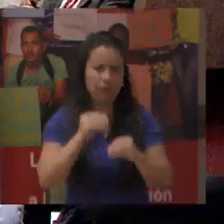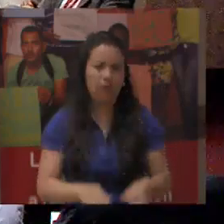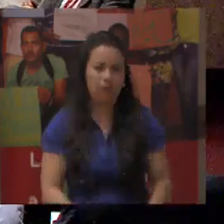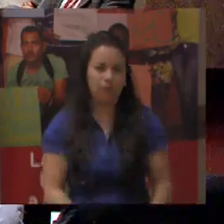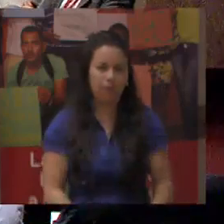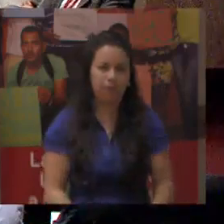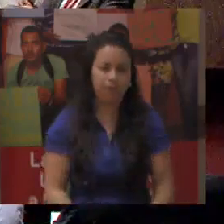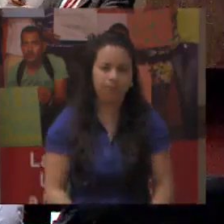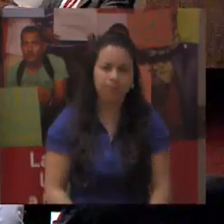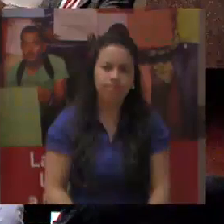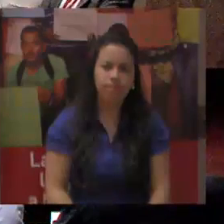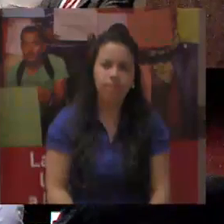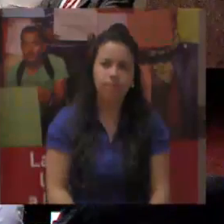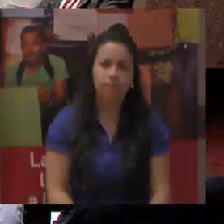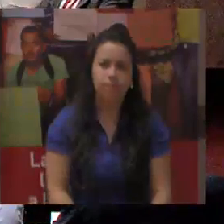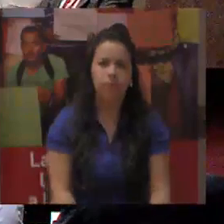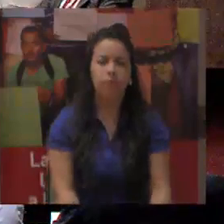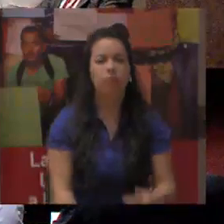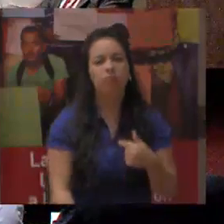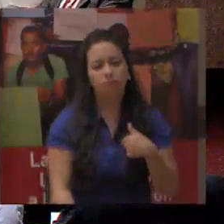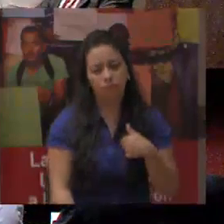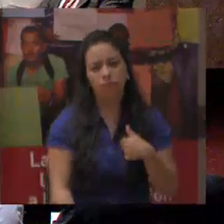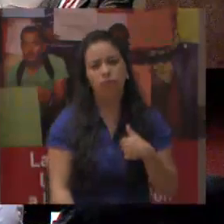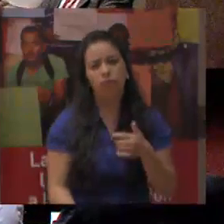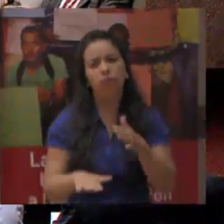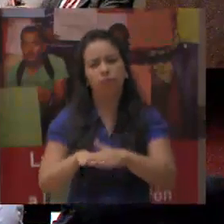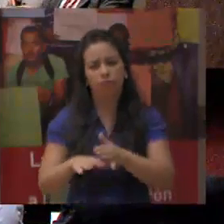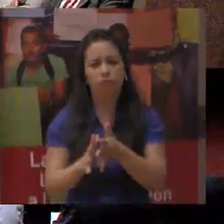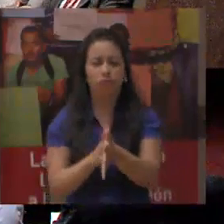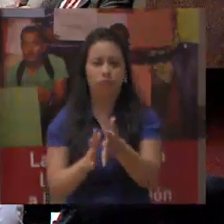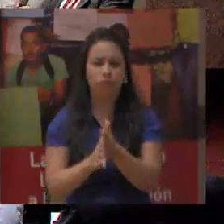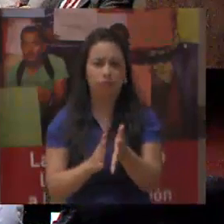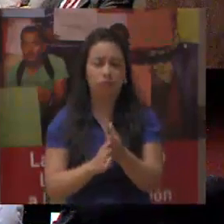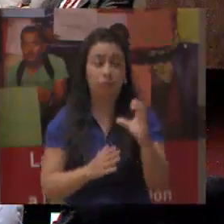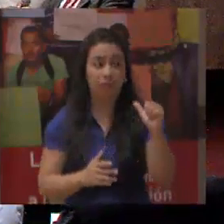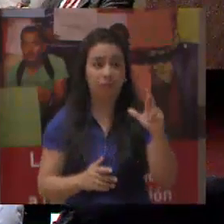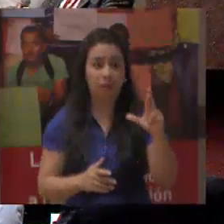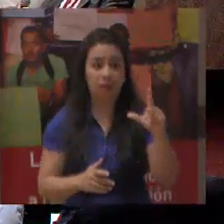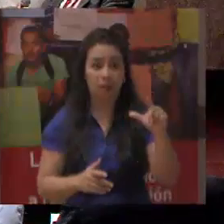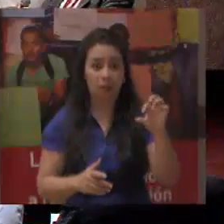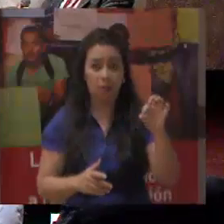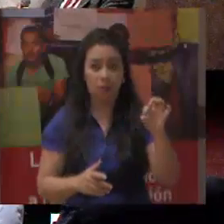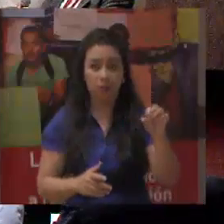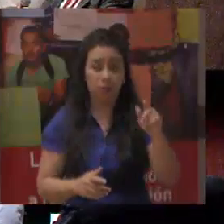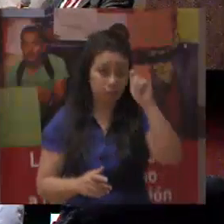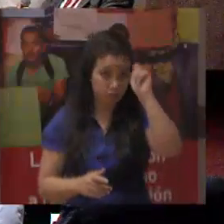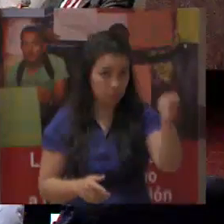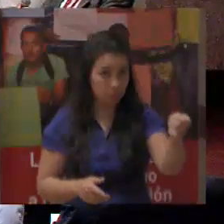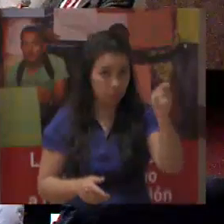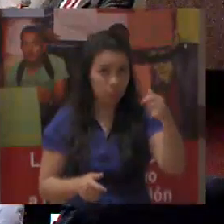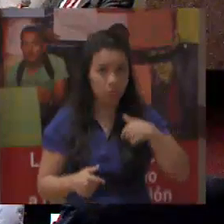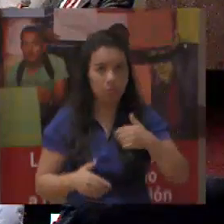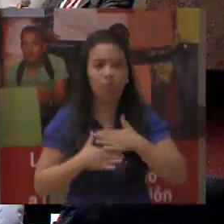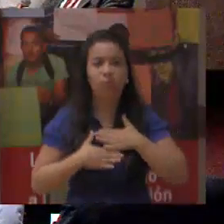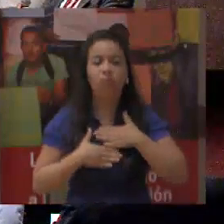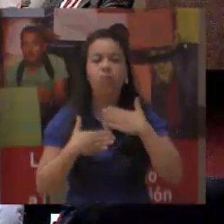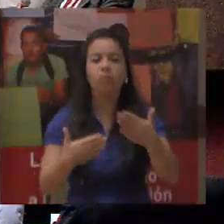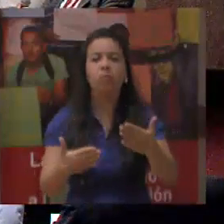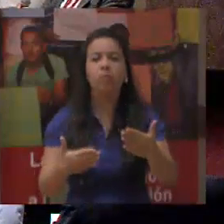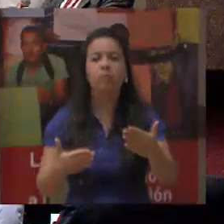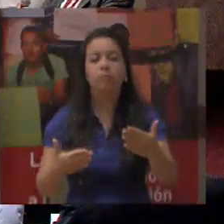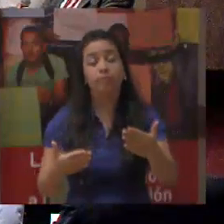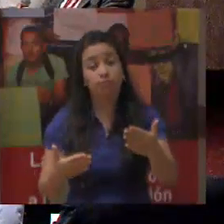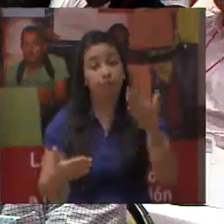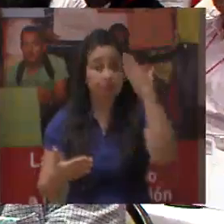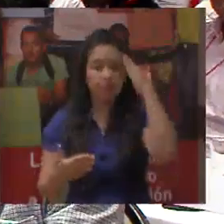Quiero también hacer un reconocimiento que está Carlos Raúl aquí, y es gran parte de